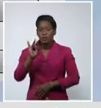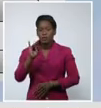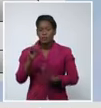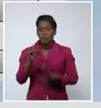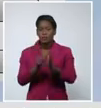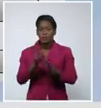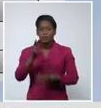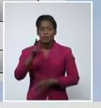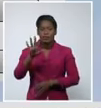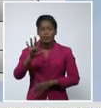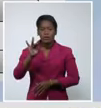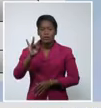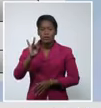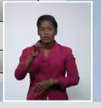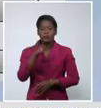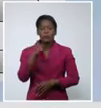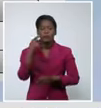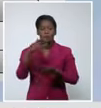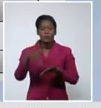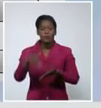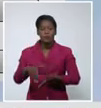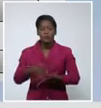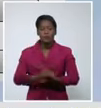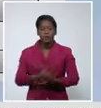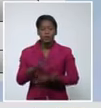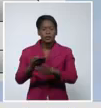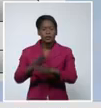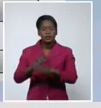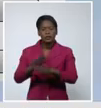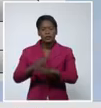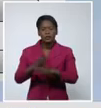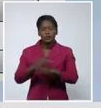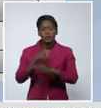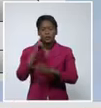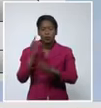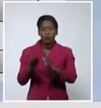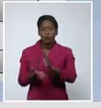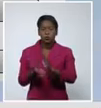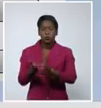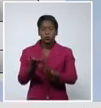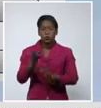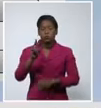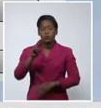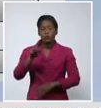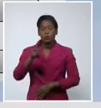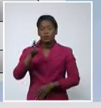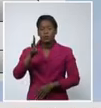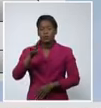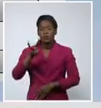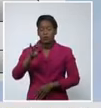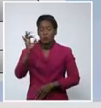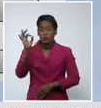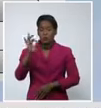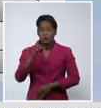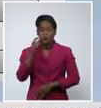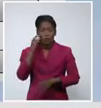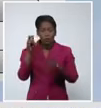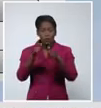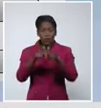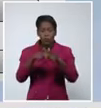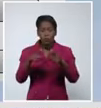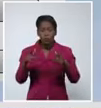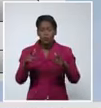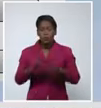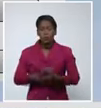1.287.256 fallecidos, una letalidad más alta que el mundo, 2,39%, y una cifra